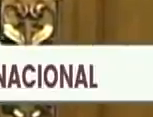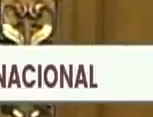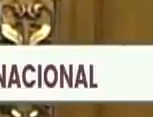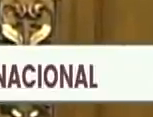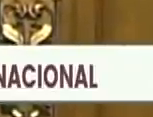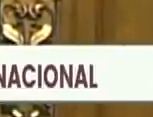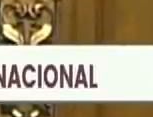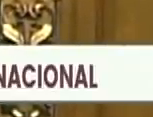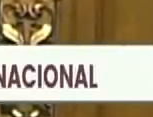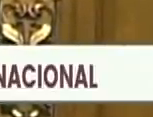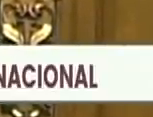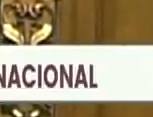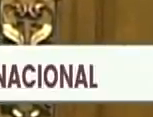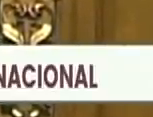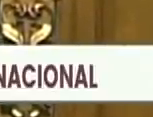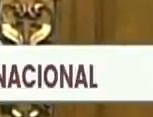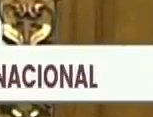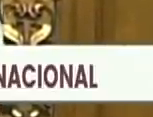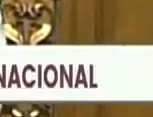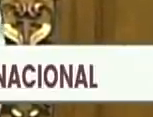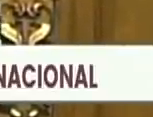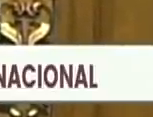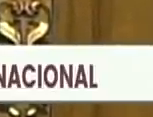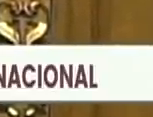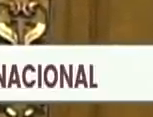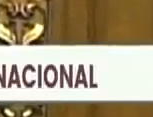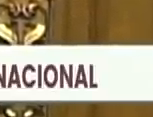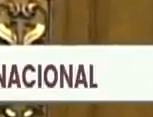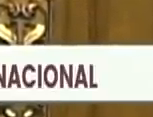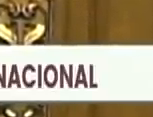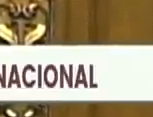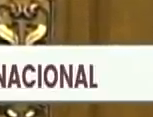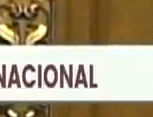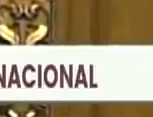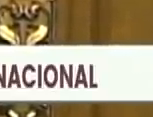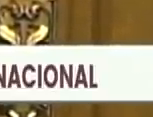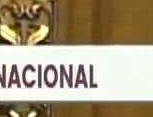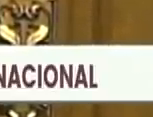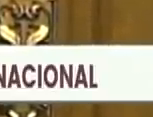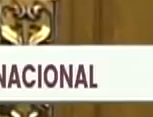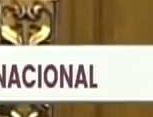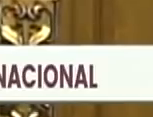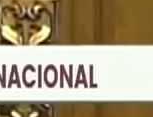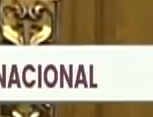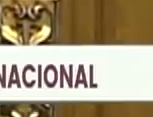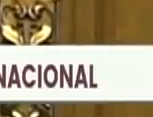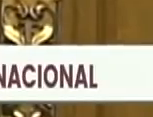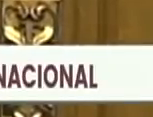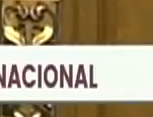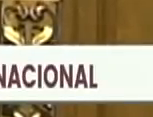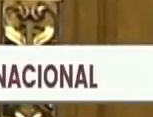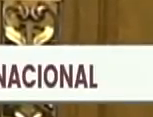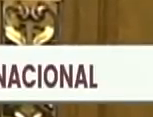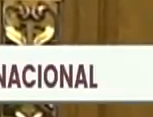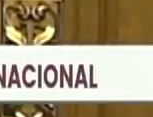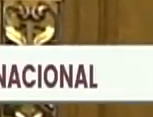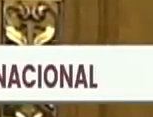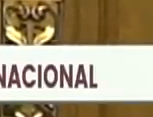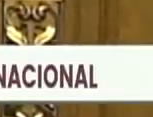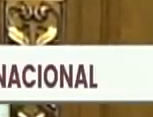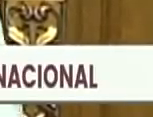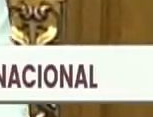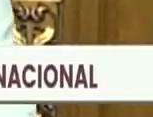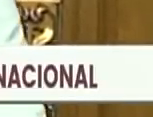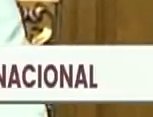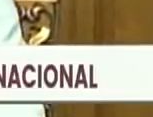ley de presupuesto para el ejercicio económico financiero del año 2022,